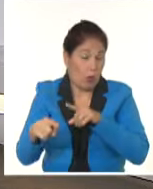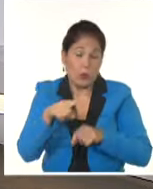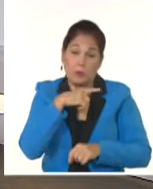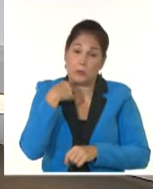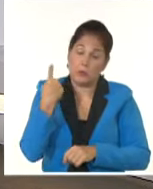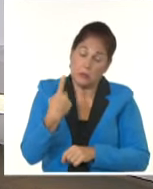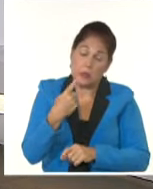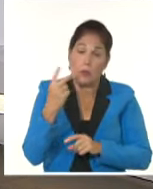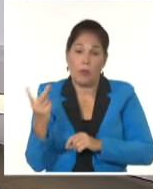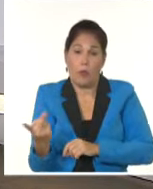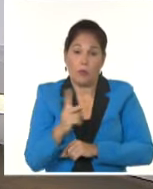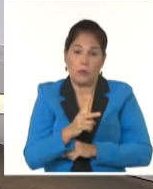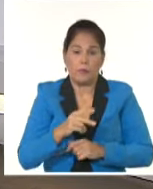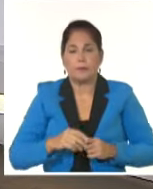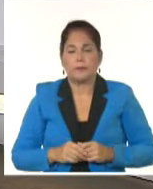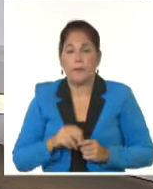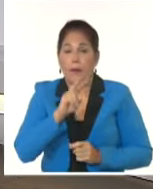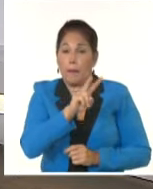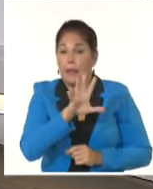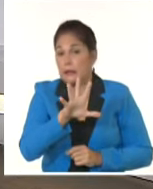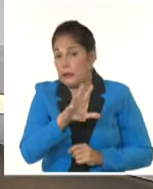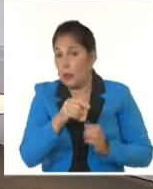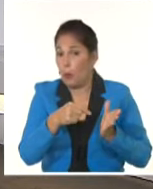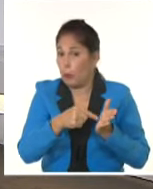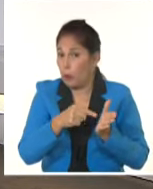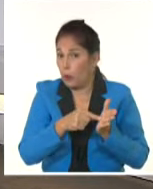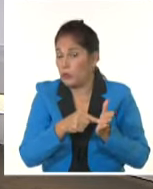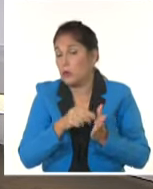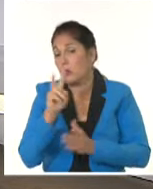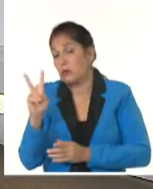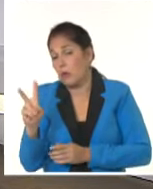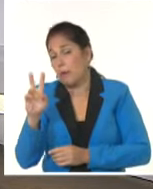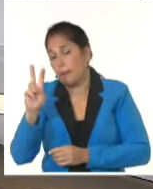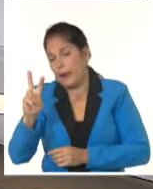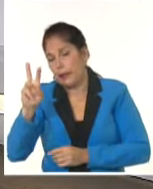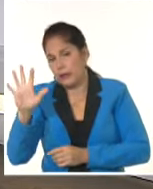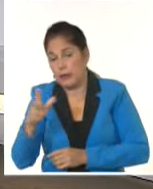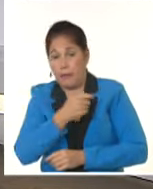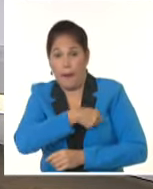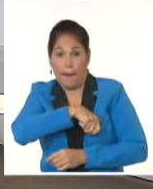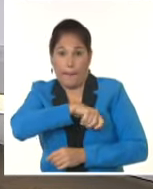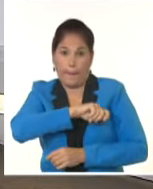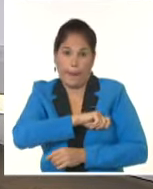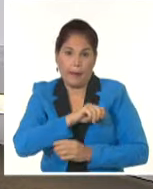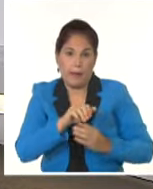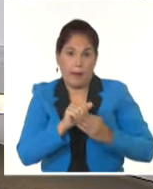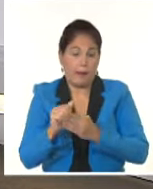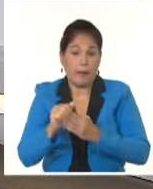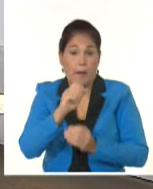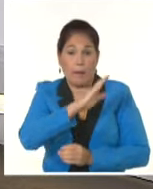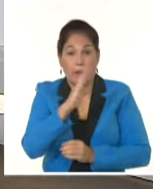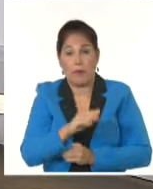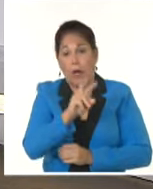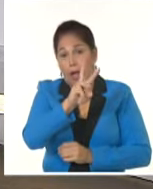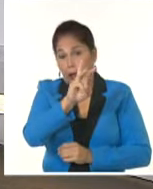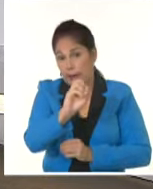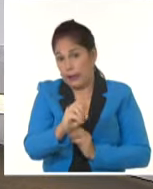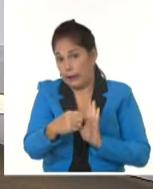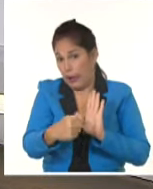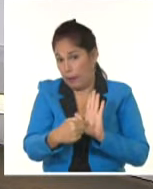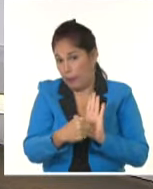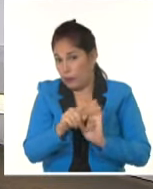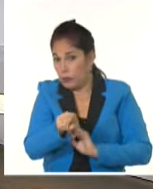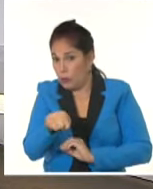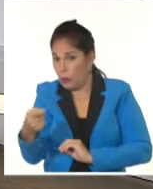Bormo. Liverpool con 25 unidades saca 2 de diferencia al City. En España, líder Barcelona con 30 puntos ante el Español